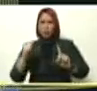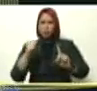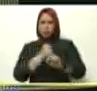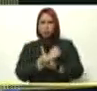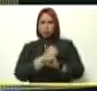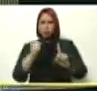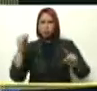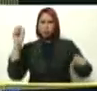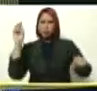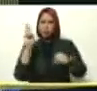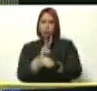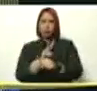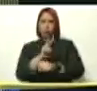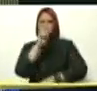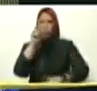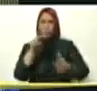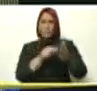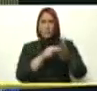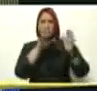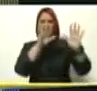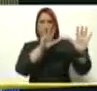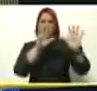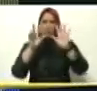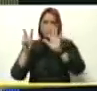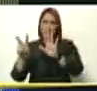y la violencia del 2017.